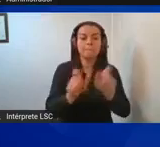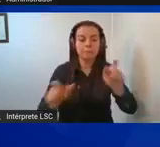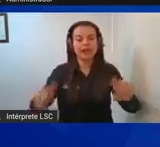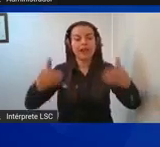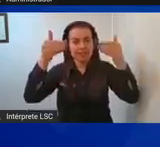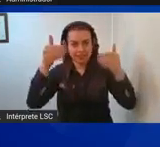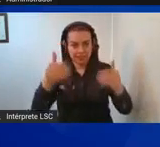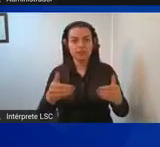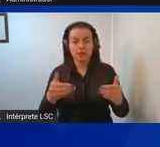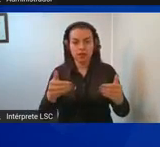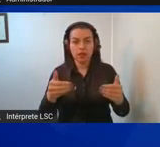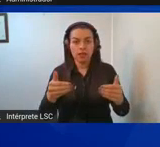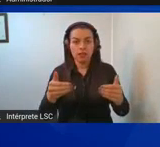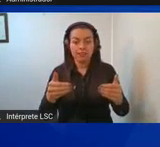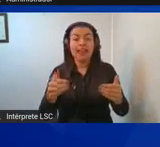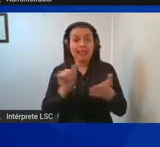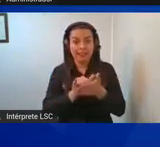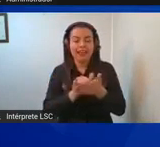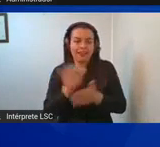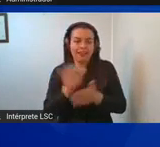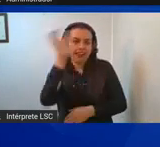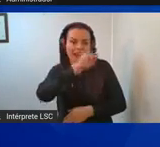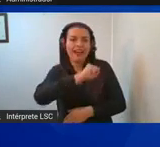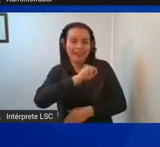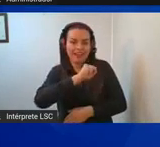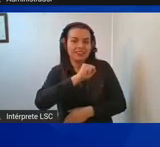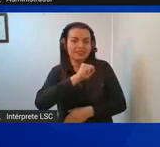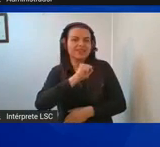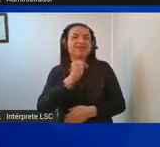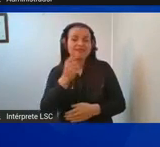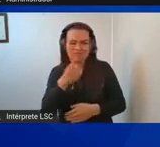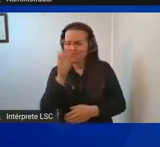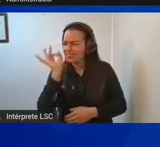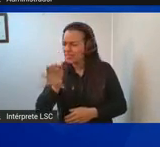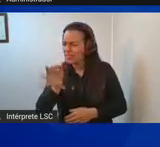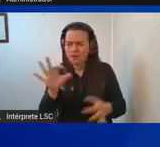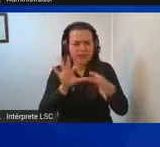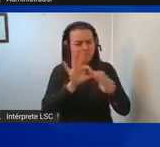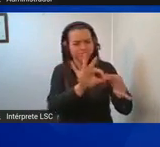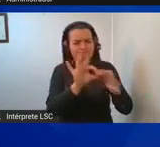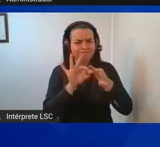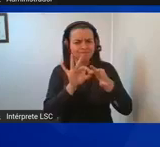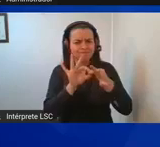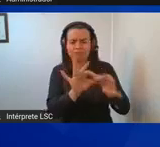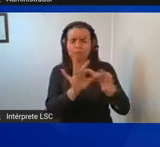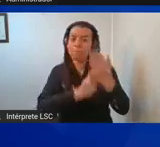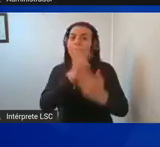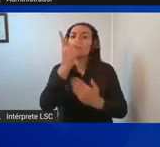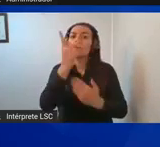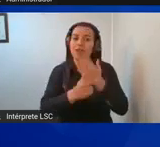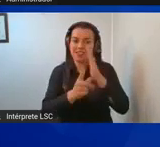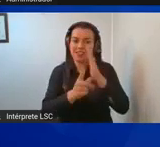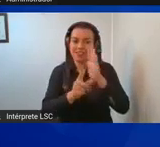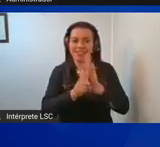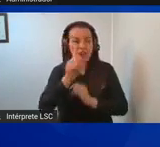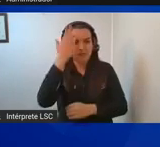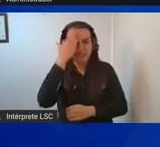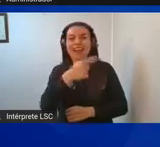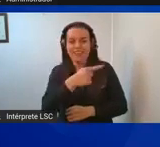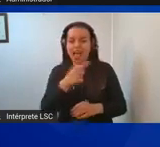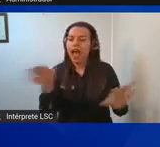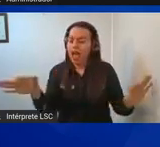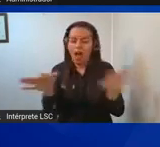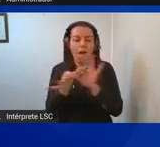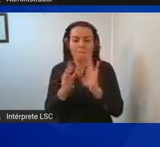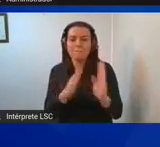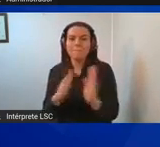discapacidad. Y por eso el gobierno siempre ha estado de la mano con este proyecto de ley, porque también va en esa vía del Plan Nacional